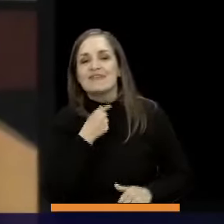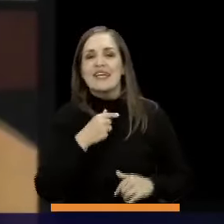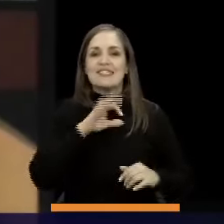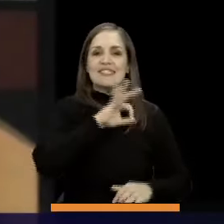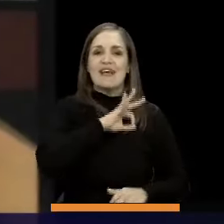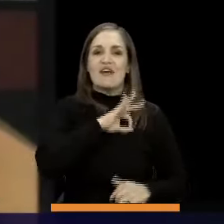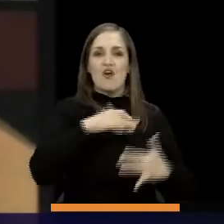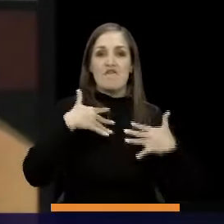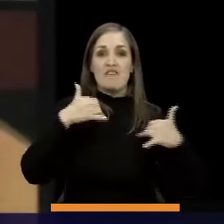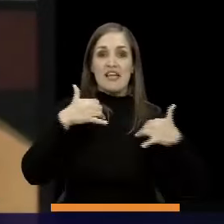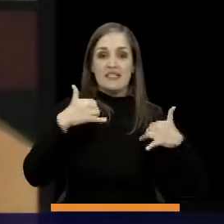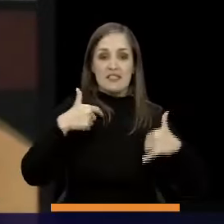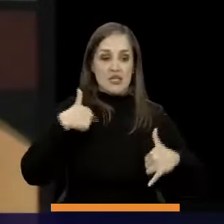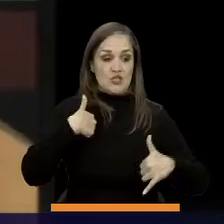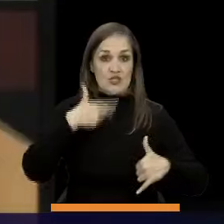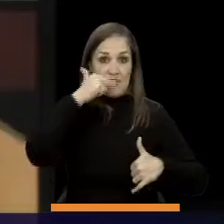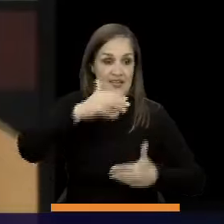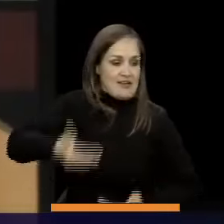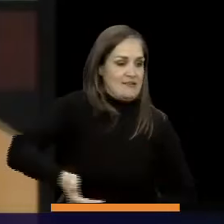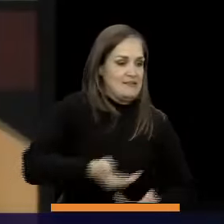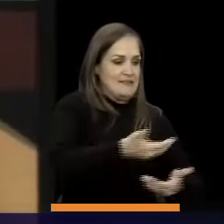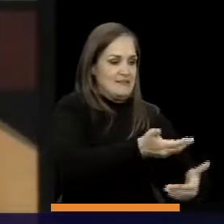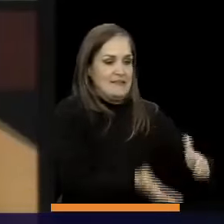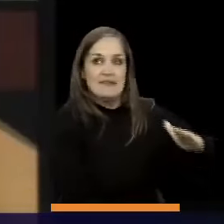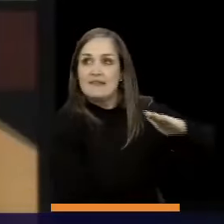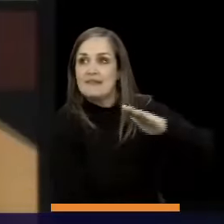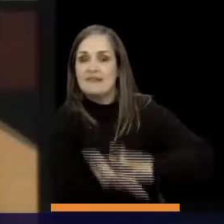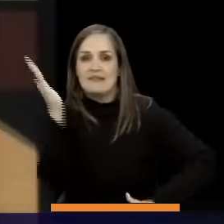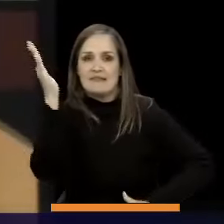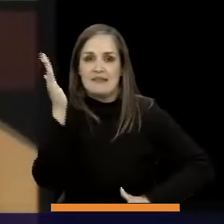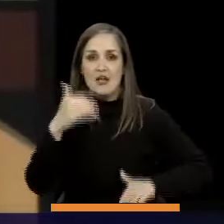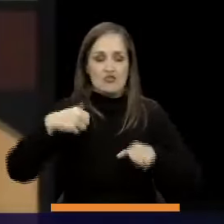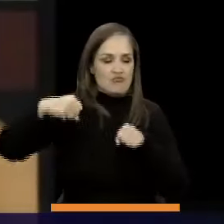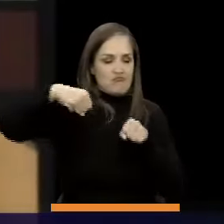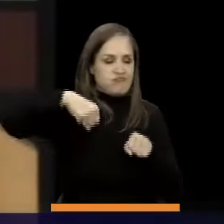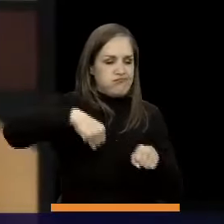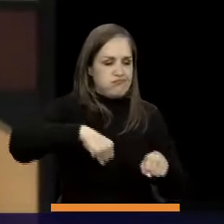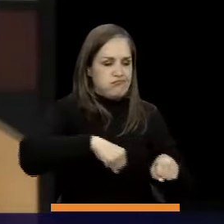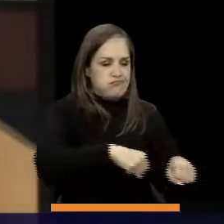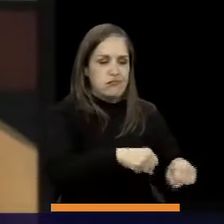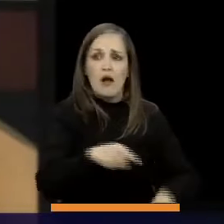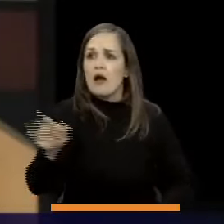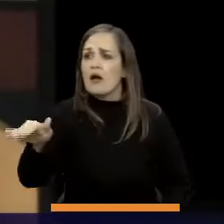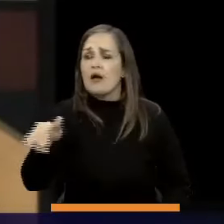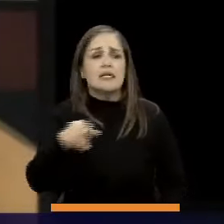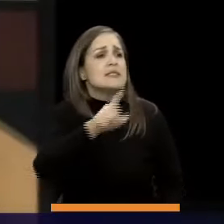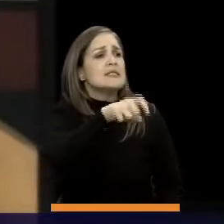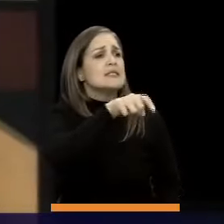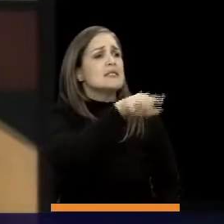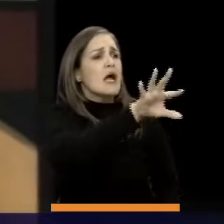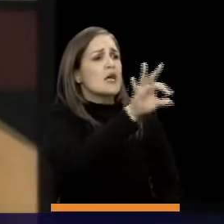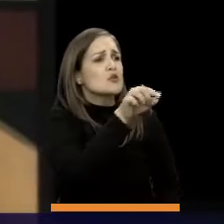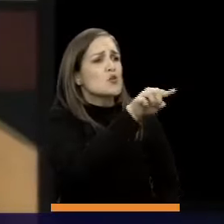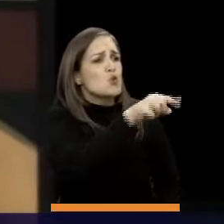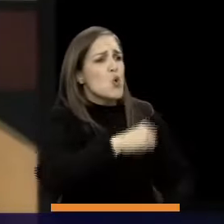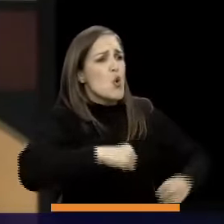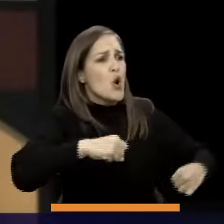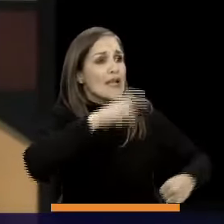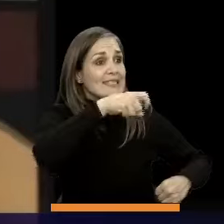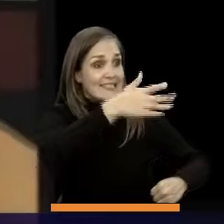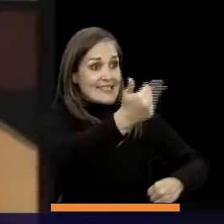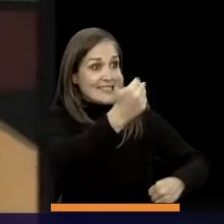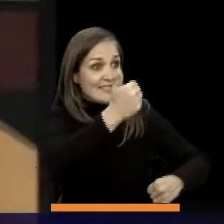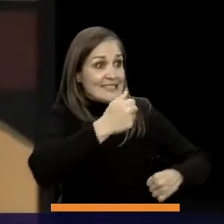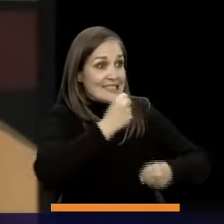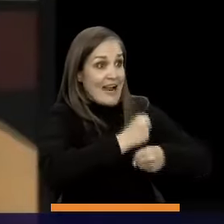mis estudios en la universidad y en una de esas bajadas con cochecito y todo estaban buscando una gorda pasado felices para un skito y preciso iba